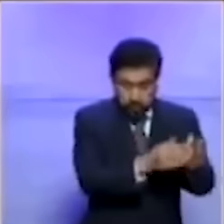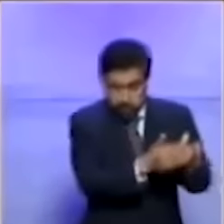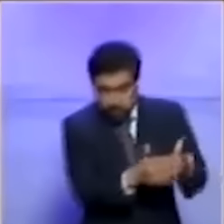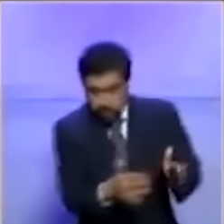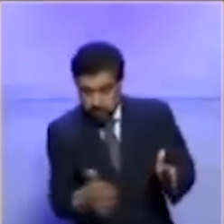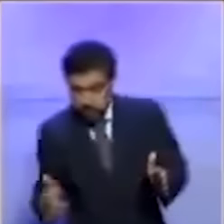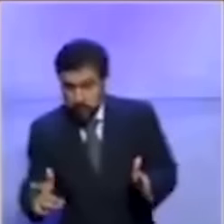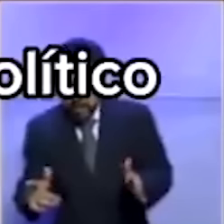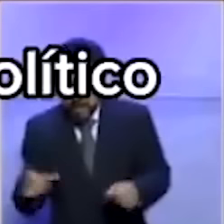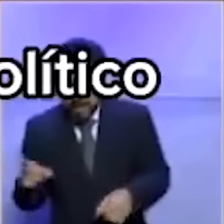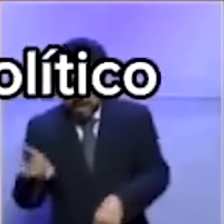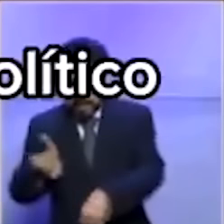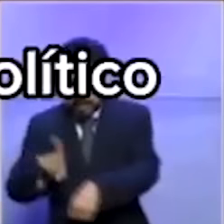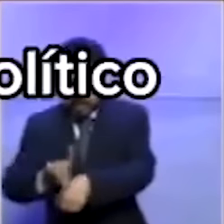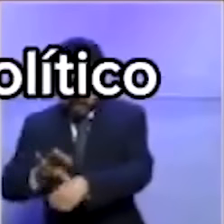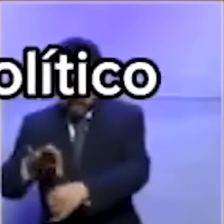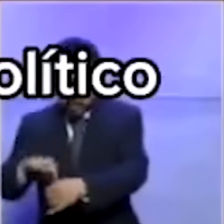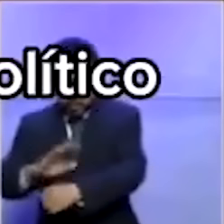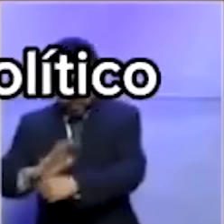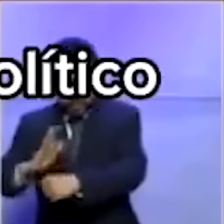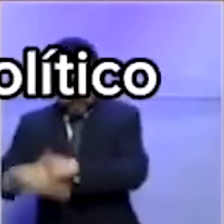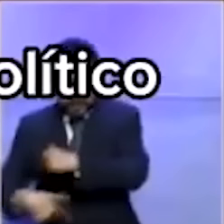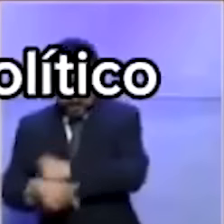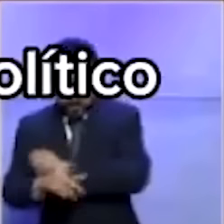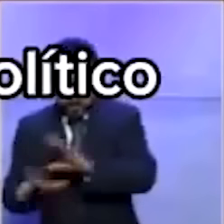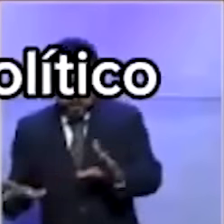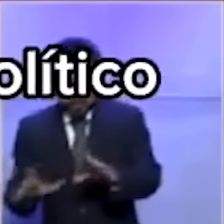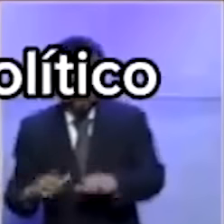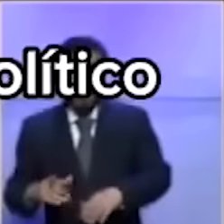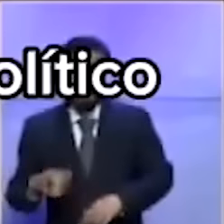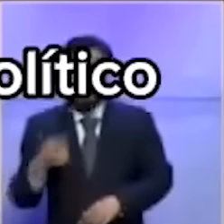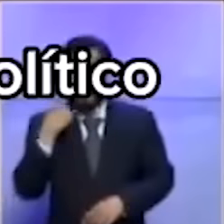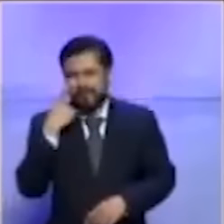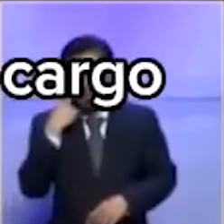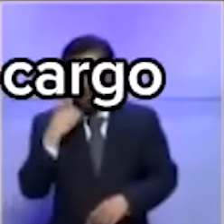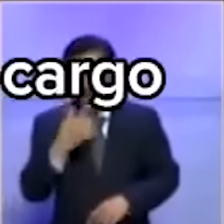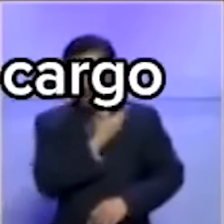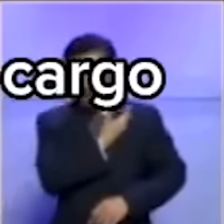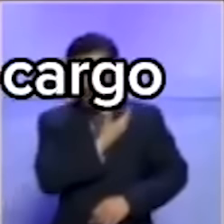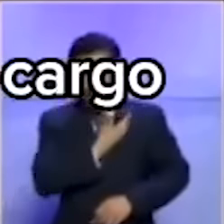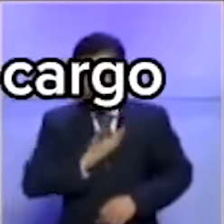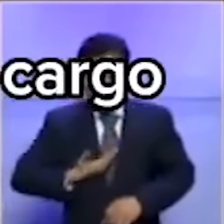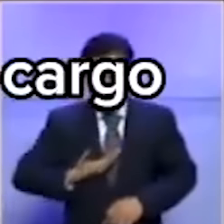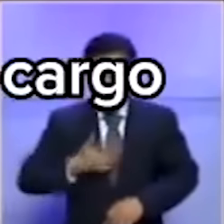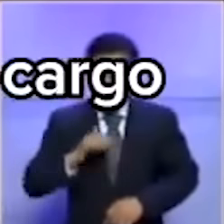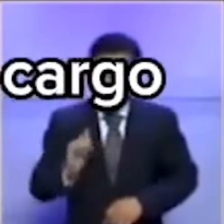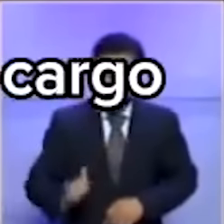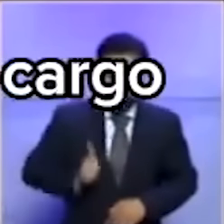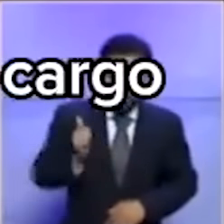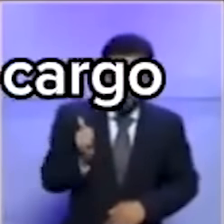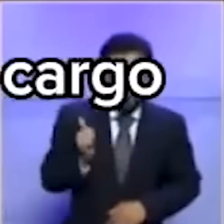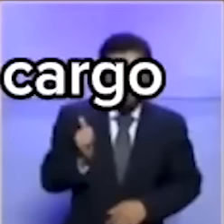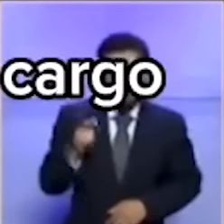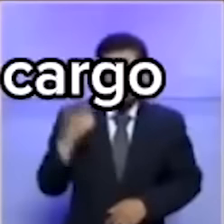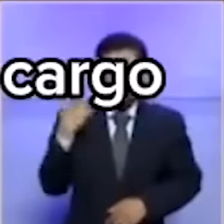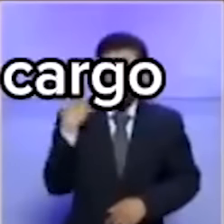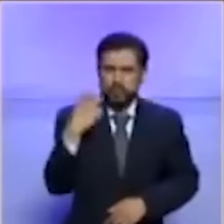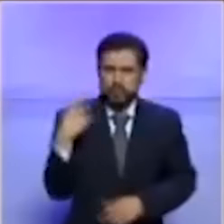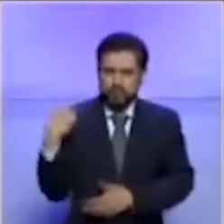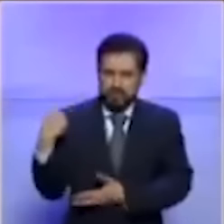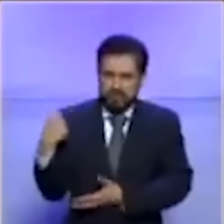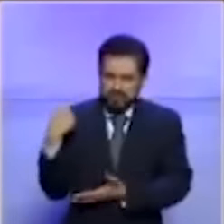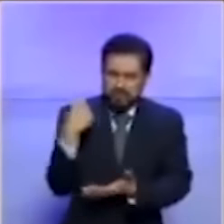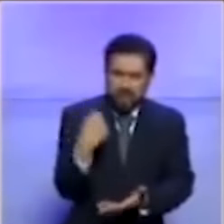sido pocas las veces en que el presidente ha utilizado su poder político y los recursos públicos que acompañan a su